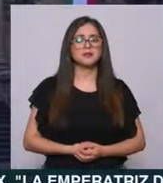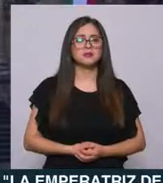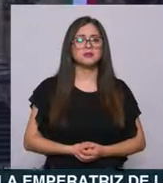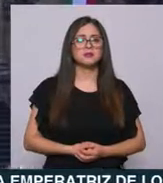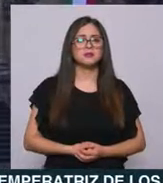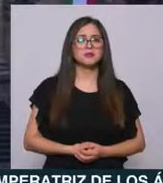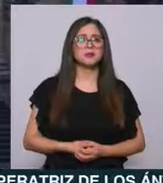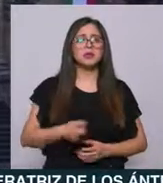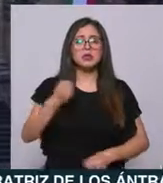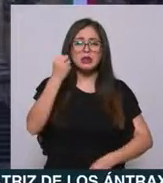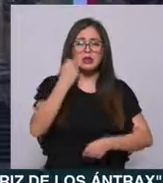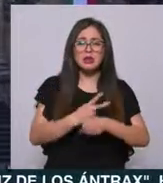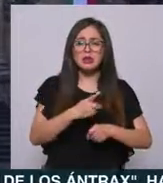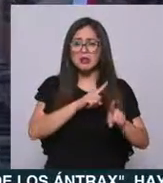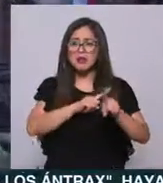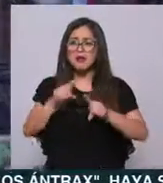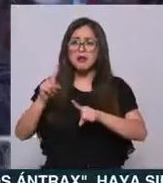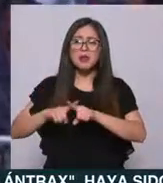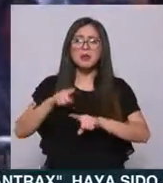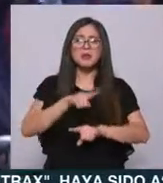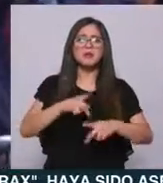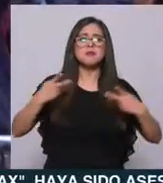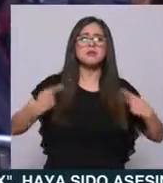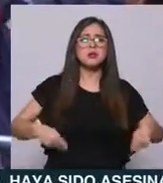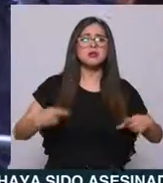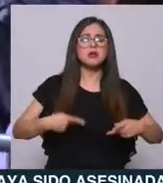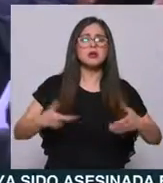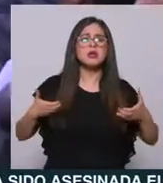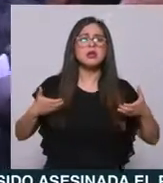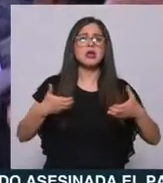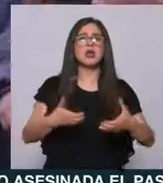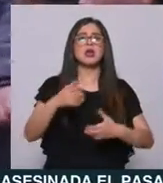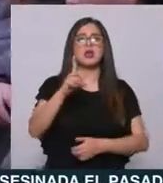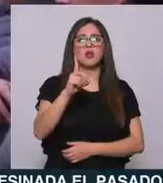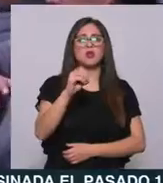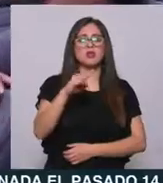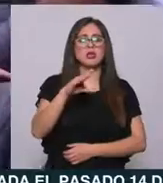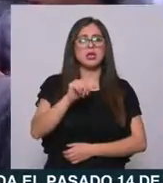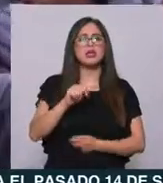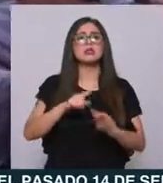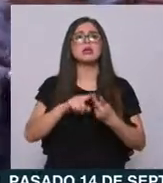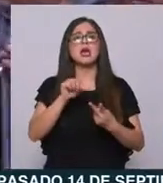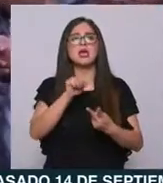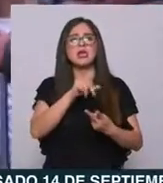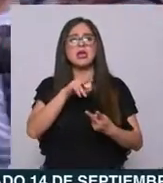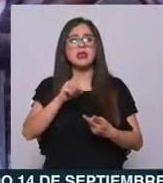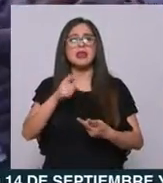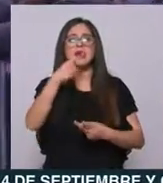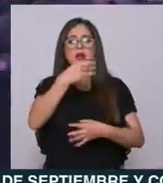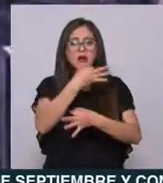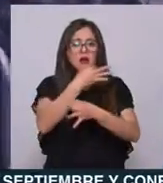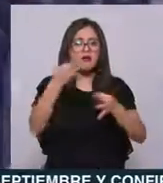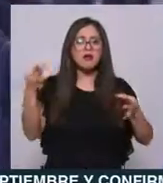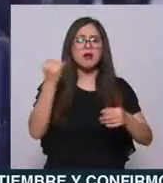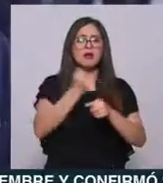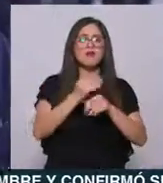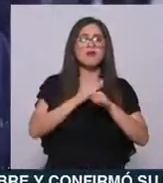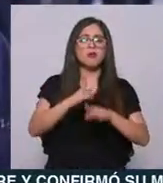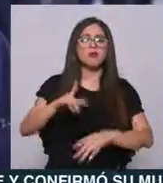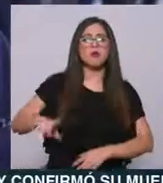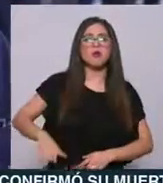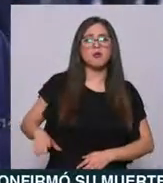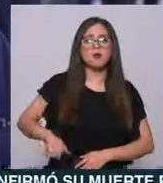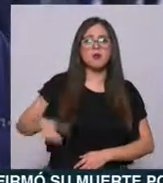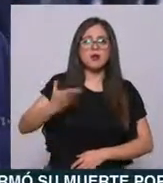Desde muy temprano, cientos de personas comenzaron a llegar a las calles Donceles y Allende para escuchar el informe de la jefa de gobierno, Claudia Sheinbaum. Entre ellos